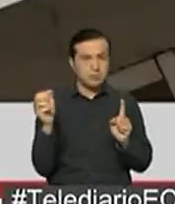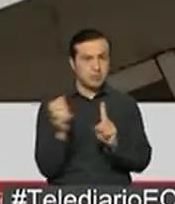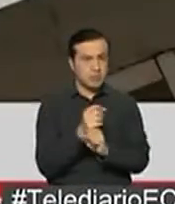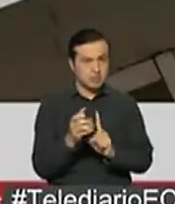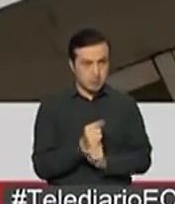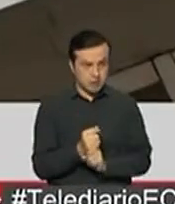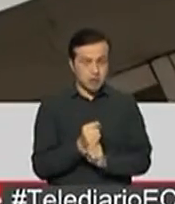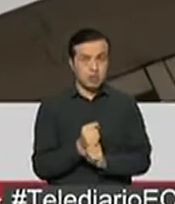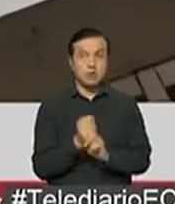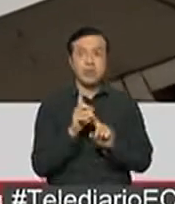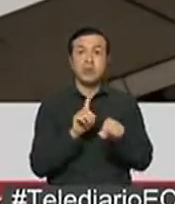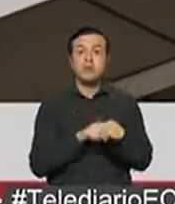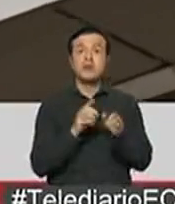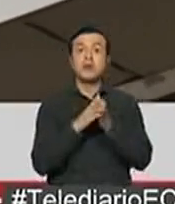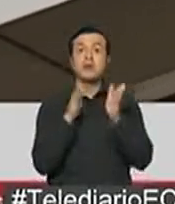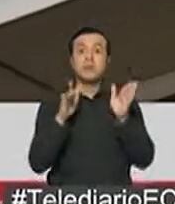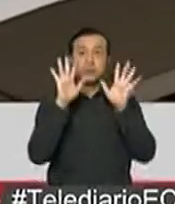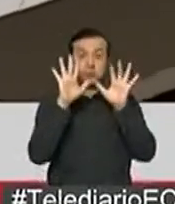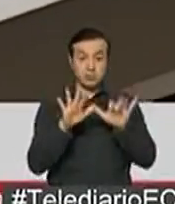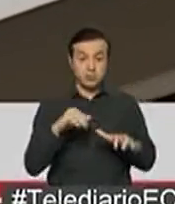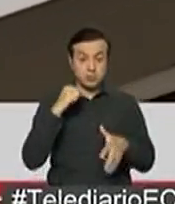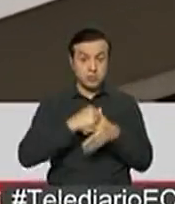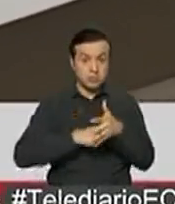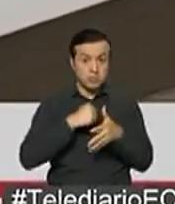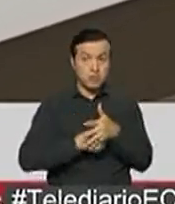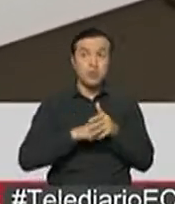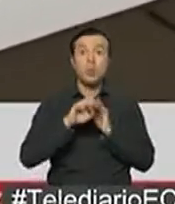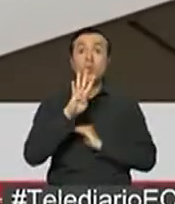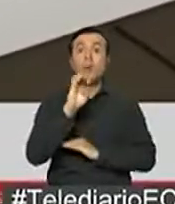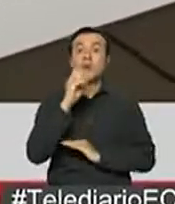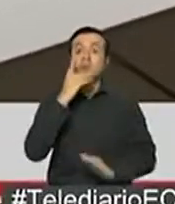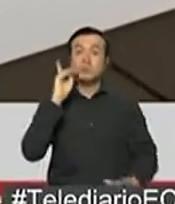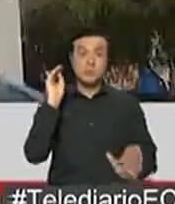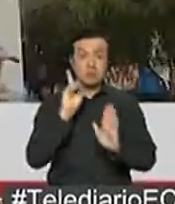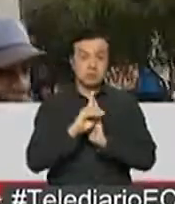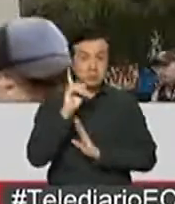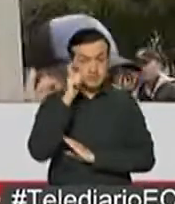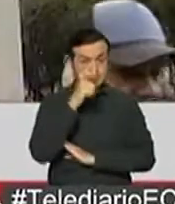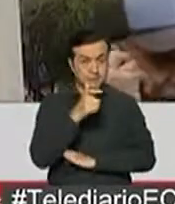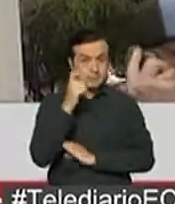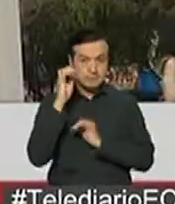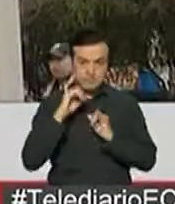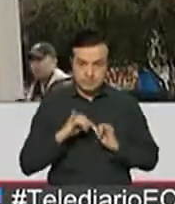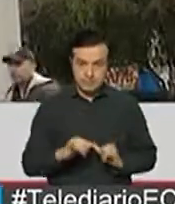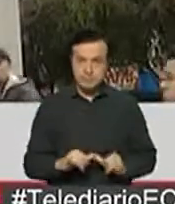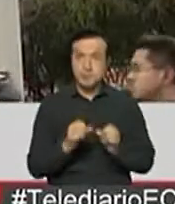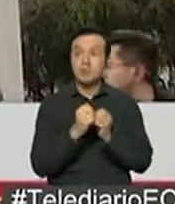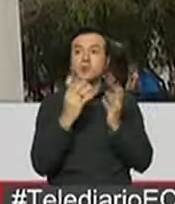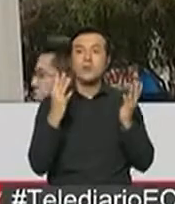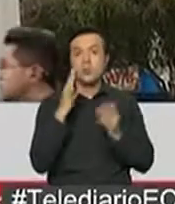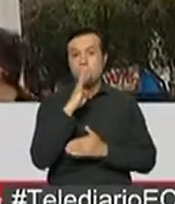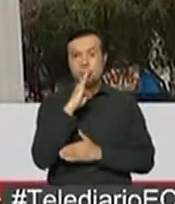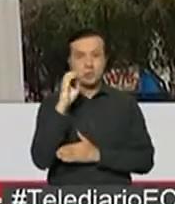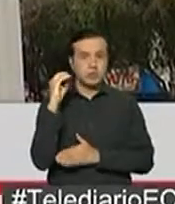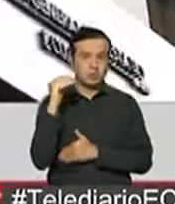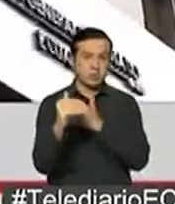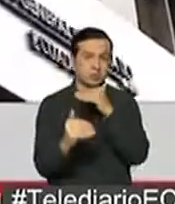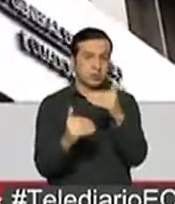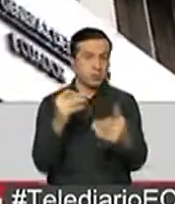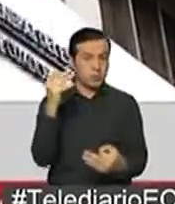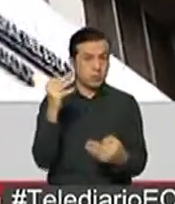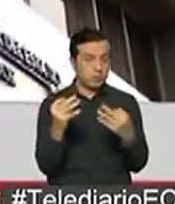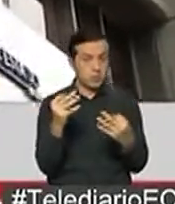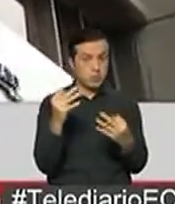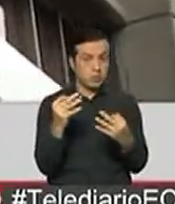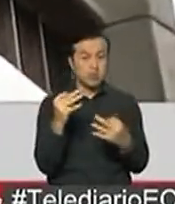en este periodo la secretaria anticorrupción ha presentado 40 denuncias en la fiscalía y sigue de cerca alrededor de 400 procesos judiciales aunque